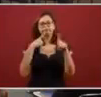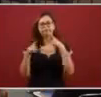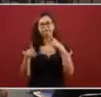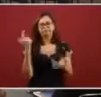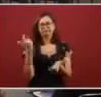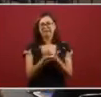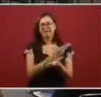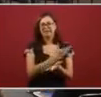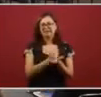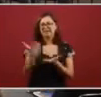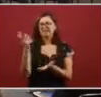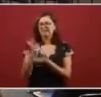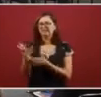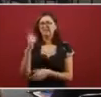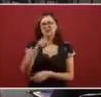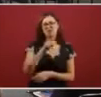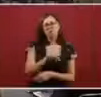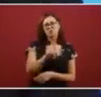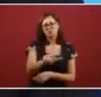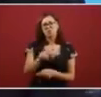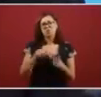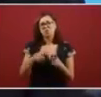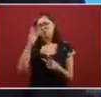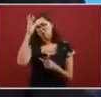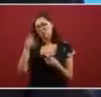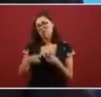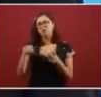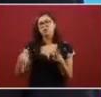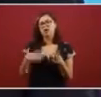en los estados de Nuevo León, de Coahuila, Estado de